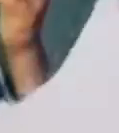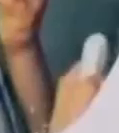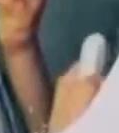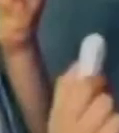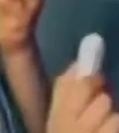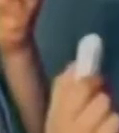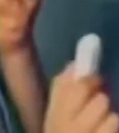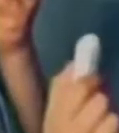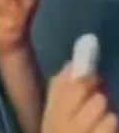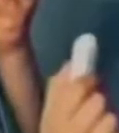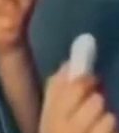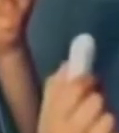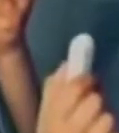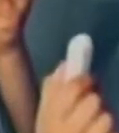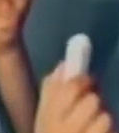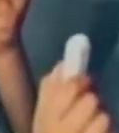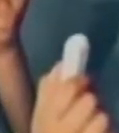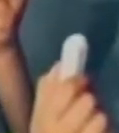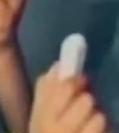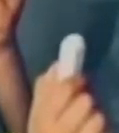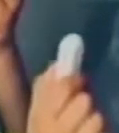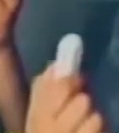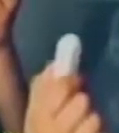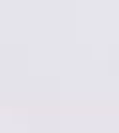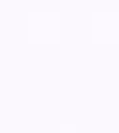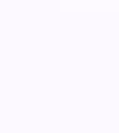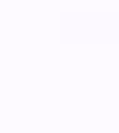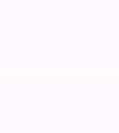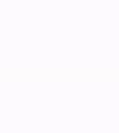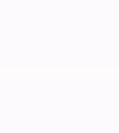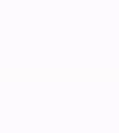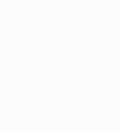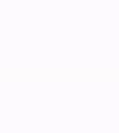A continuación, matemática, tercero primaria.